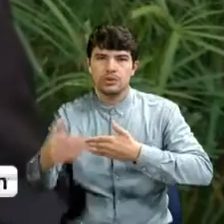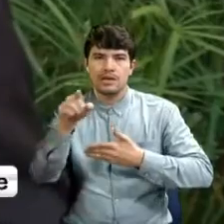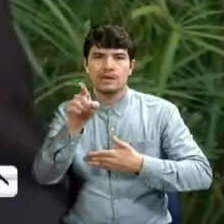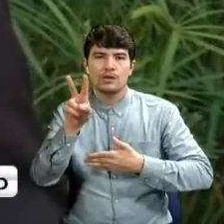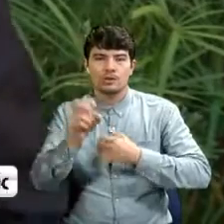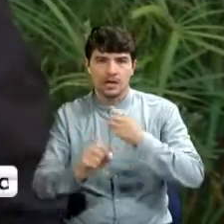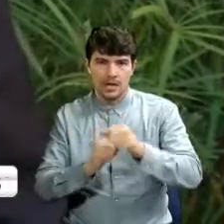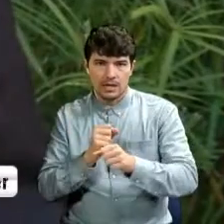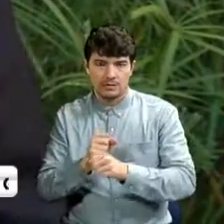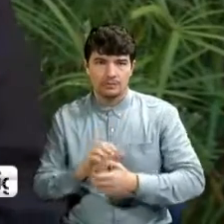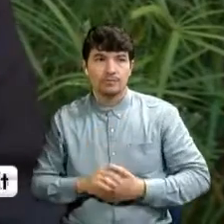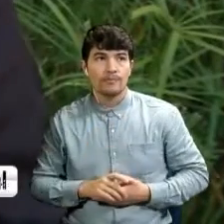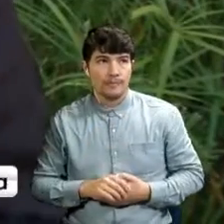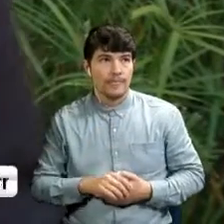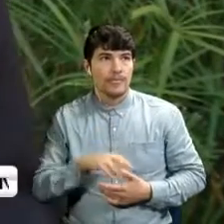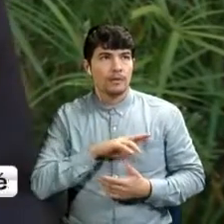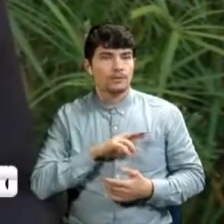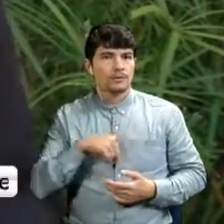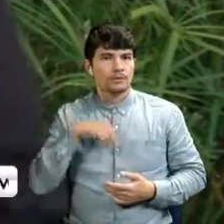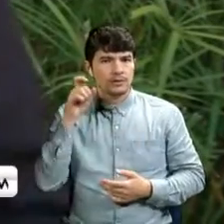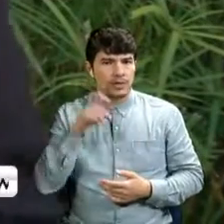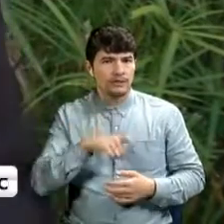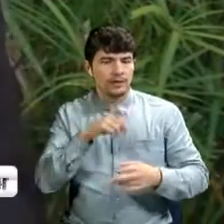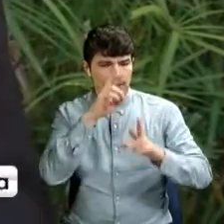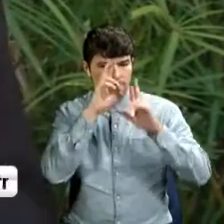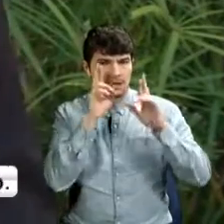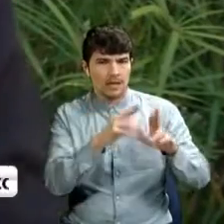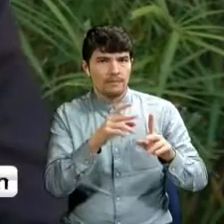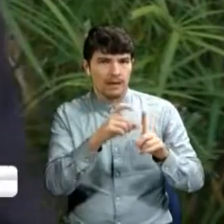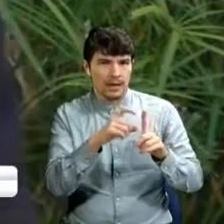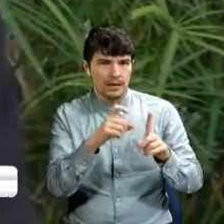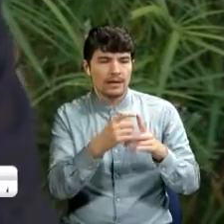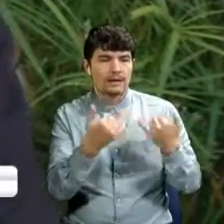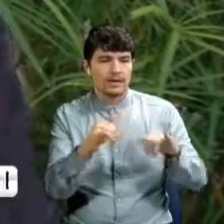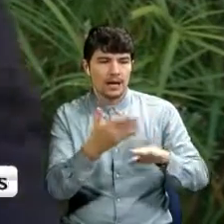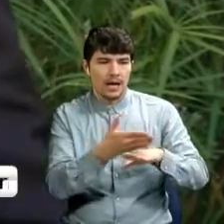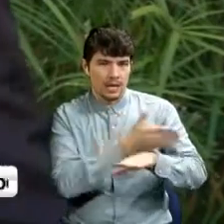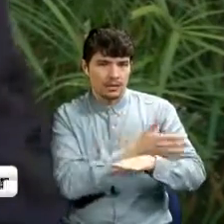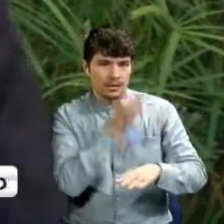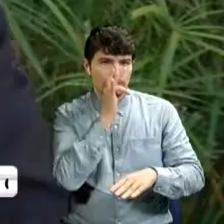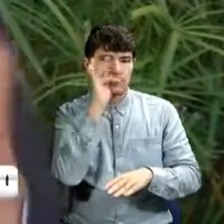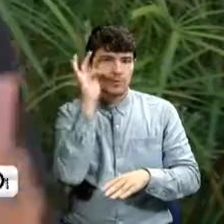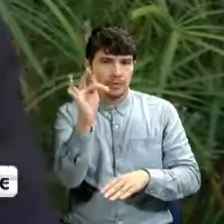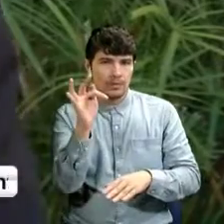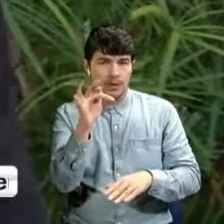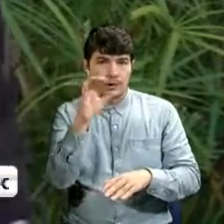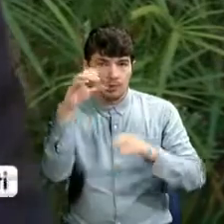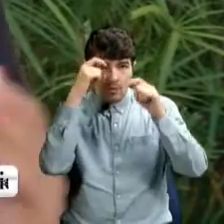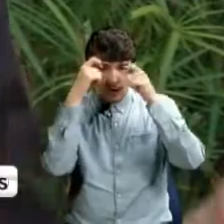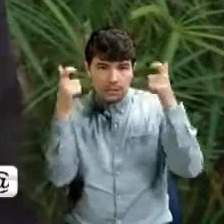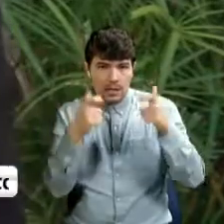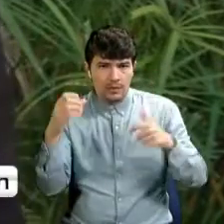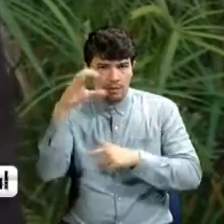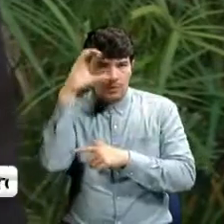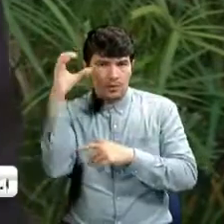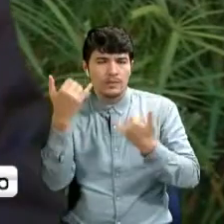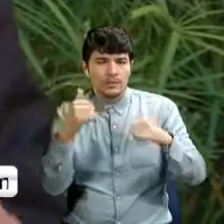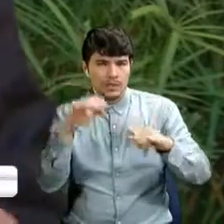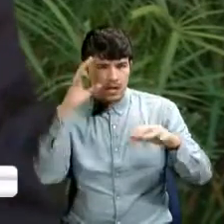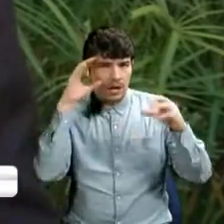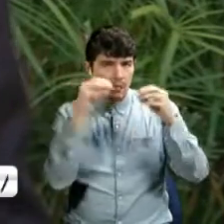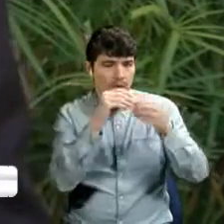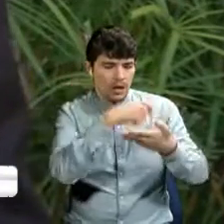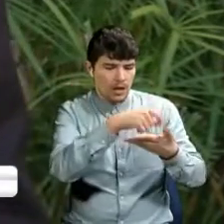elemental que hay que respetar la palabra empeñada el estado colombiano firmó un acuerdo que fue refrendado en medio de discusiones lo que sabemos